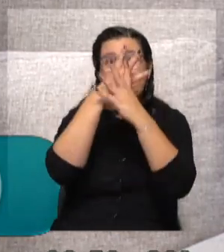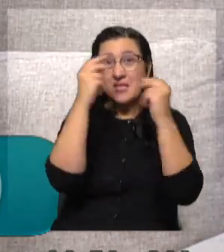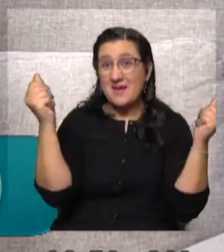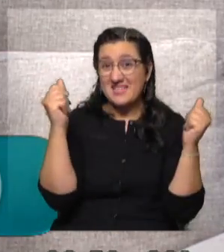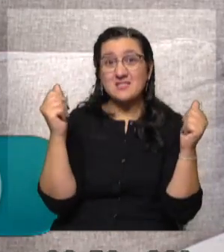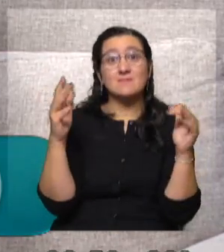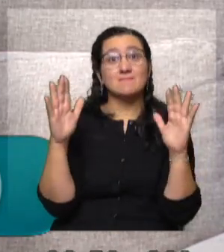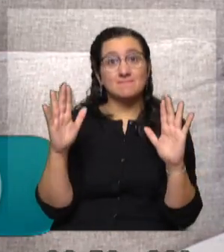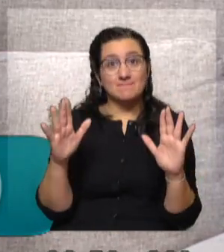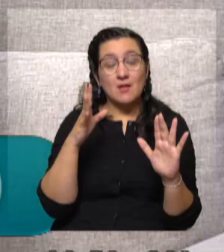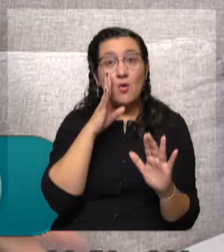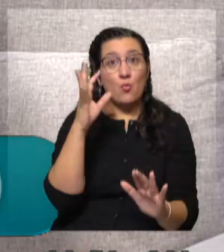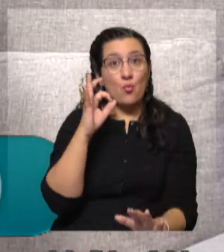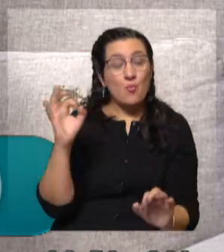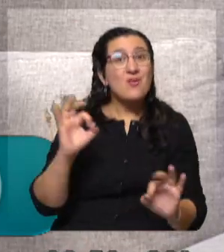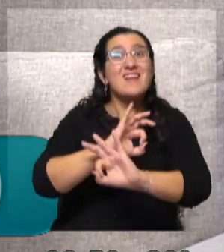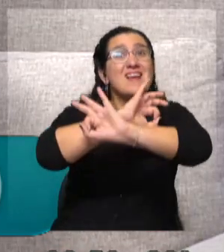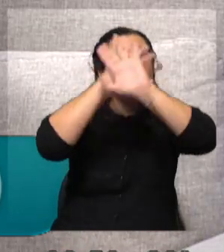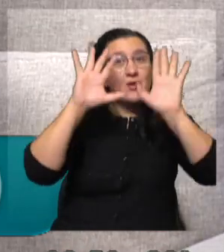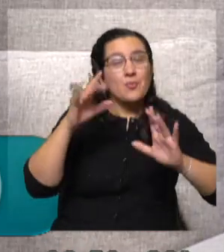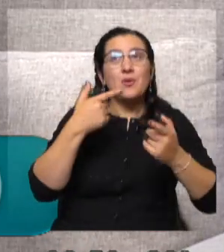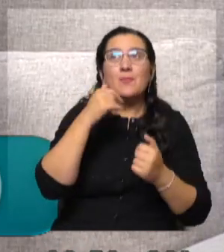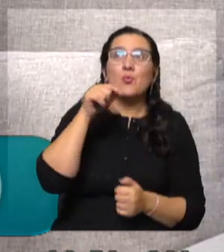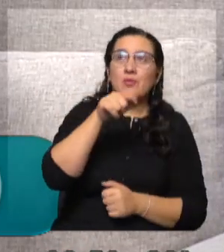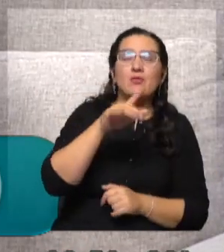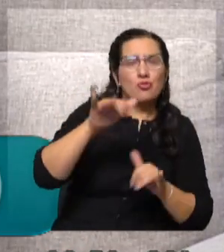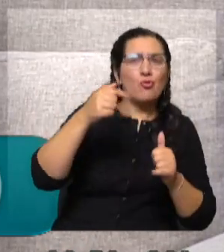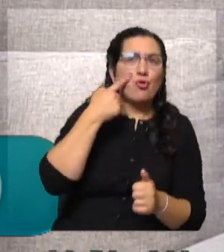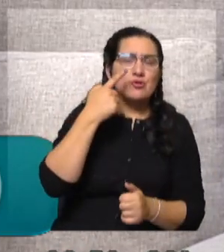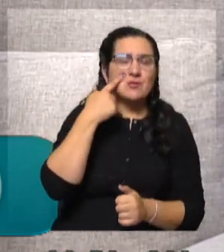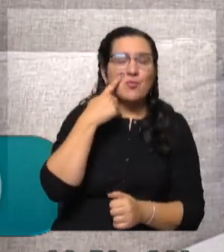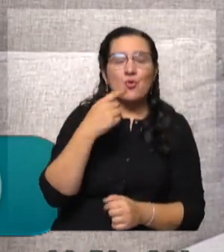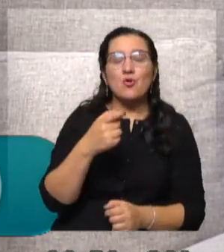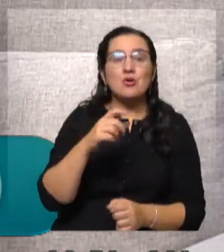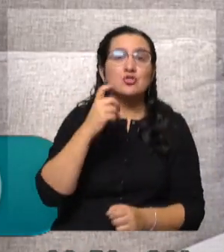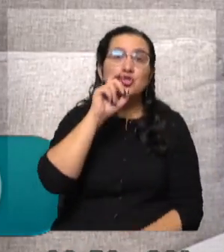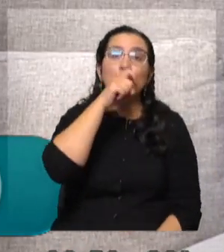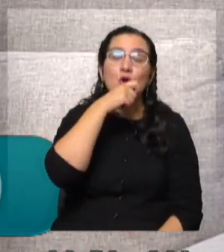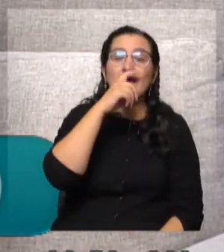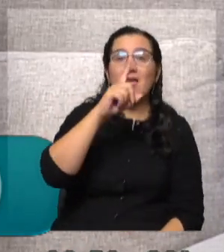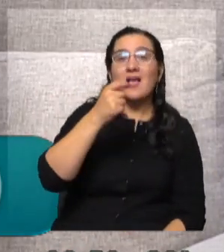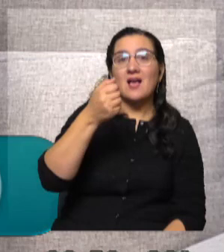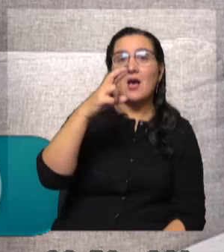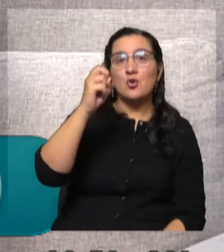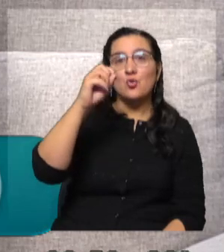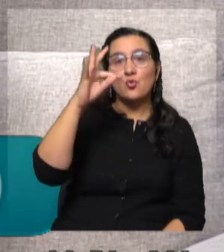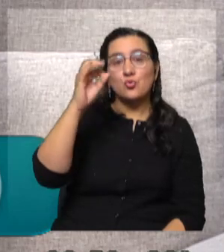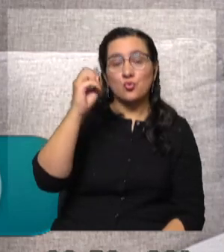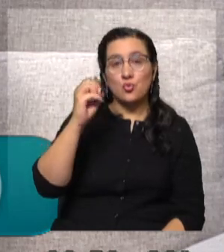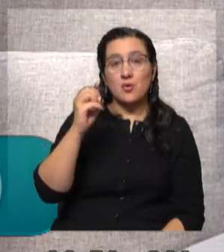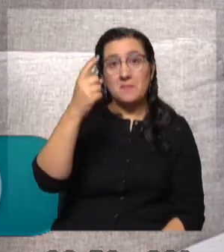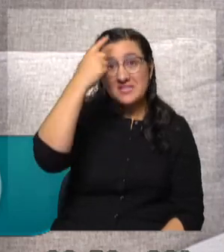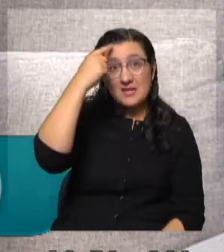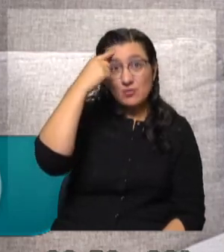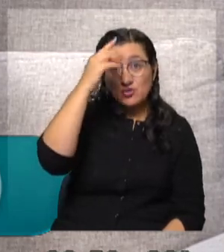Entonces tenemos que tenerlo muy claro por ejemplo usted todos conocemos los garotos verdad claro y pensamos que son brasileros y efectivamente se